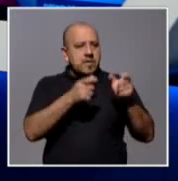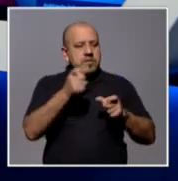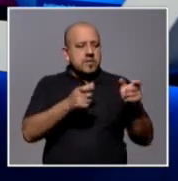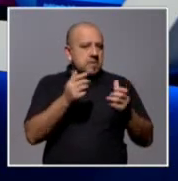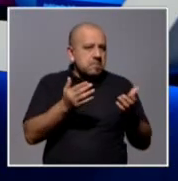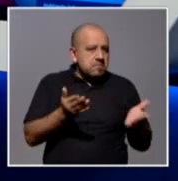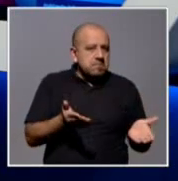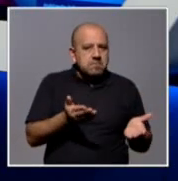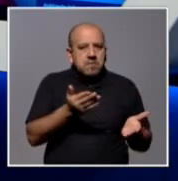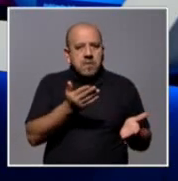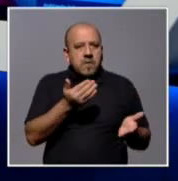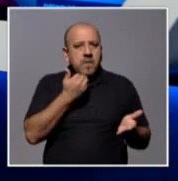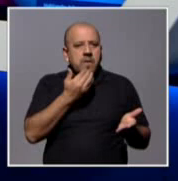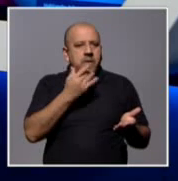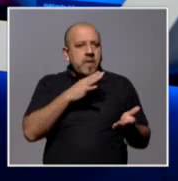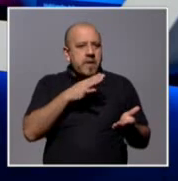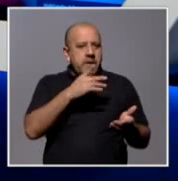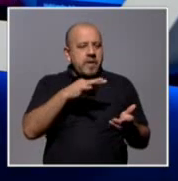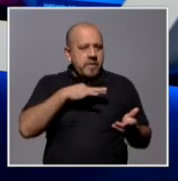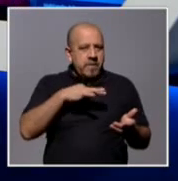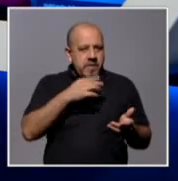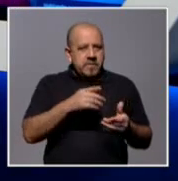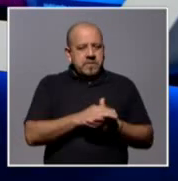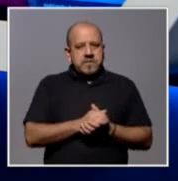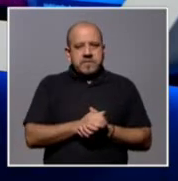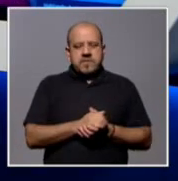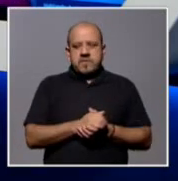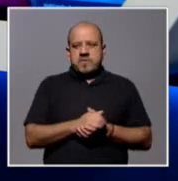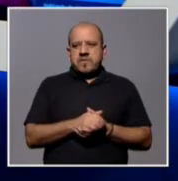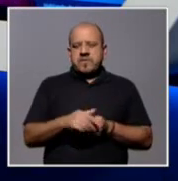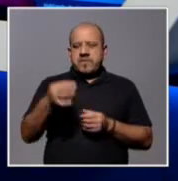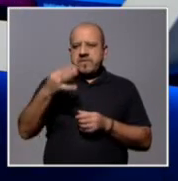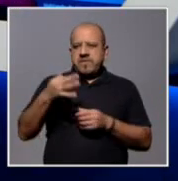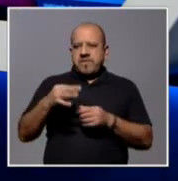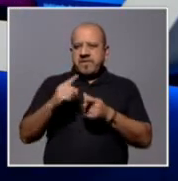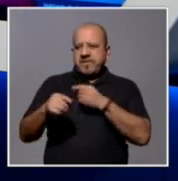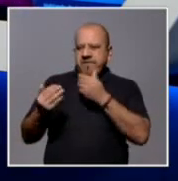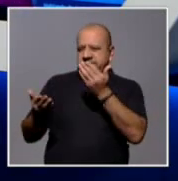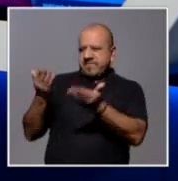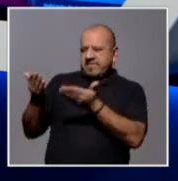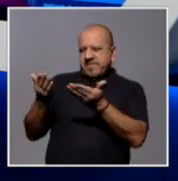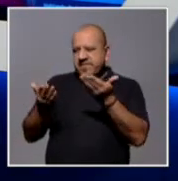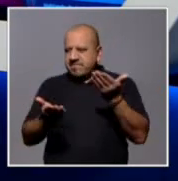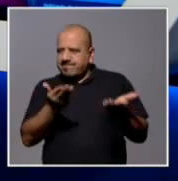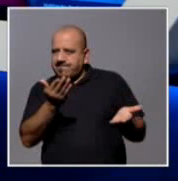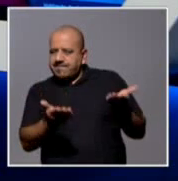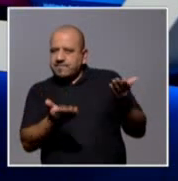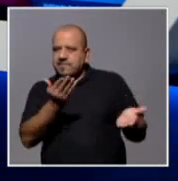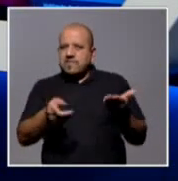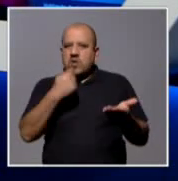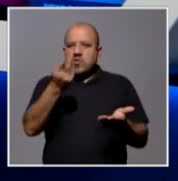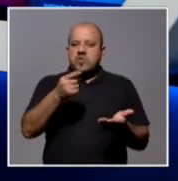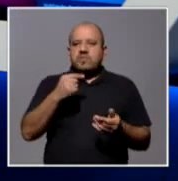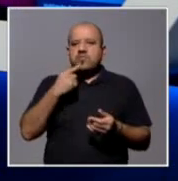enterara de que existe ese virus. Sí, la verdad que en comparación con otros lugares que uno escucha, por